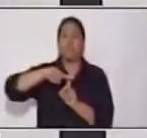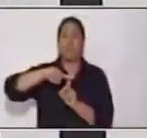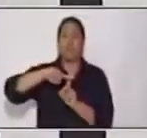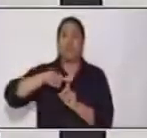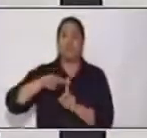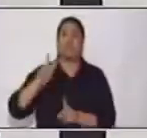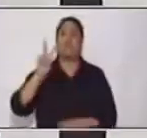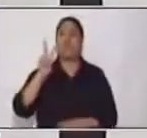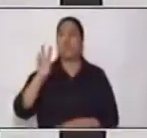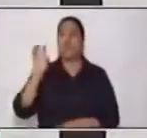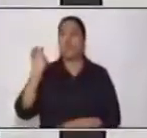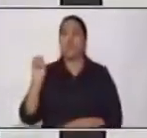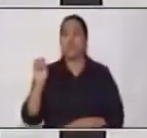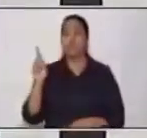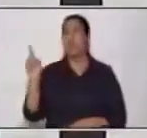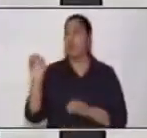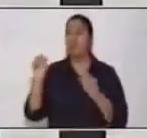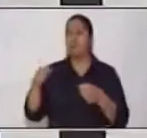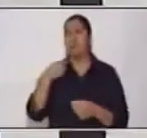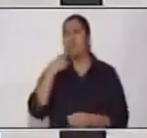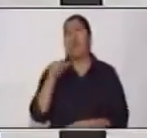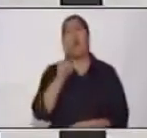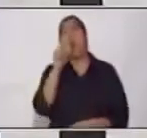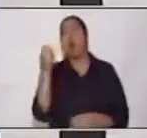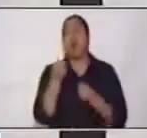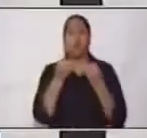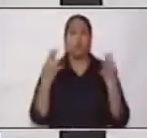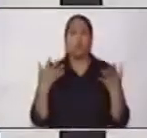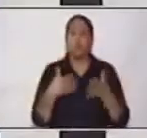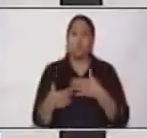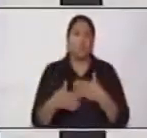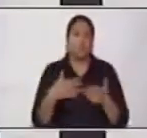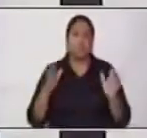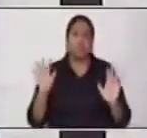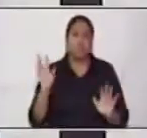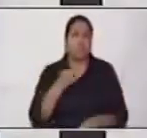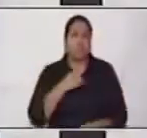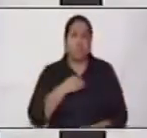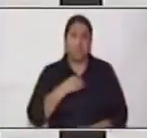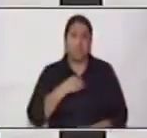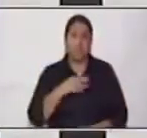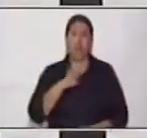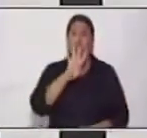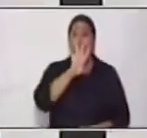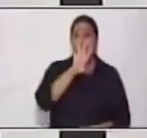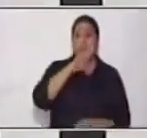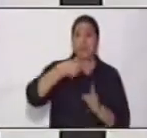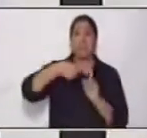cualquier otro número. Entonces 4 más 20 será